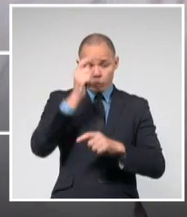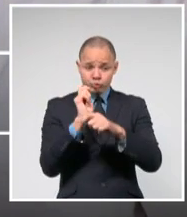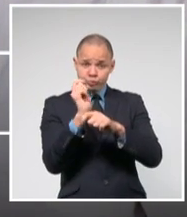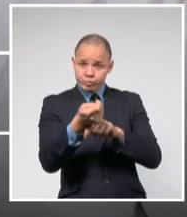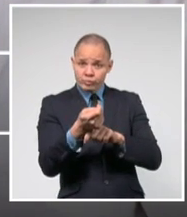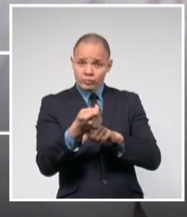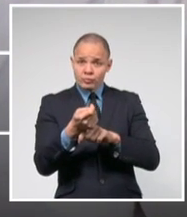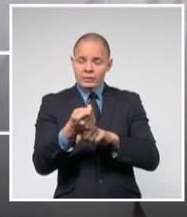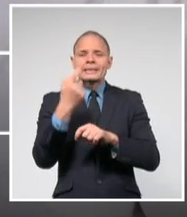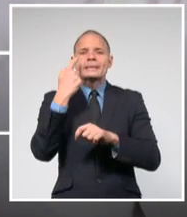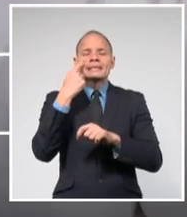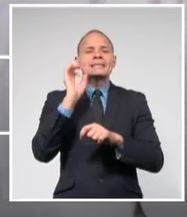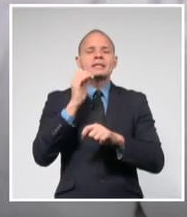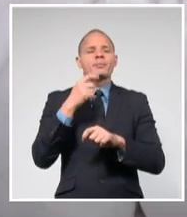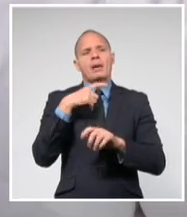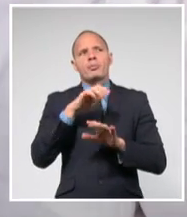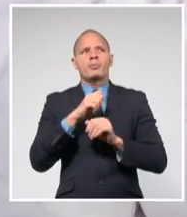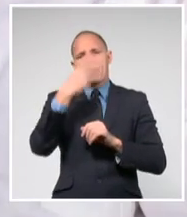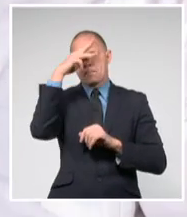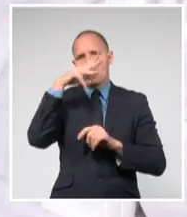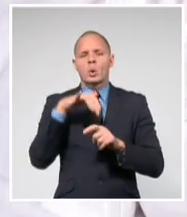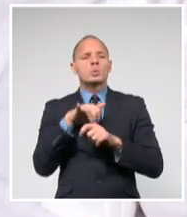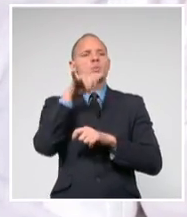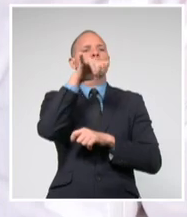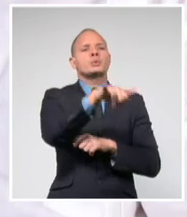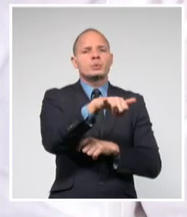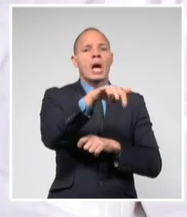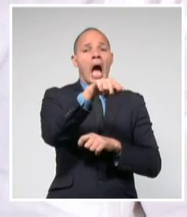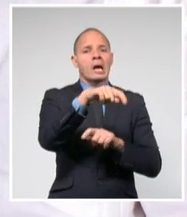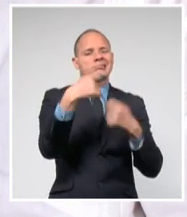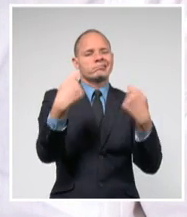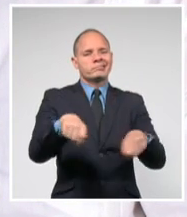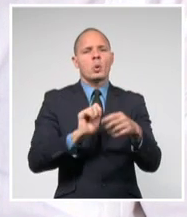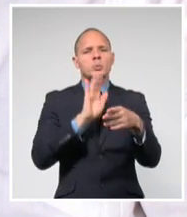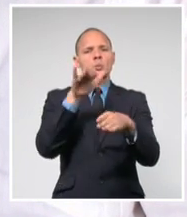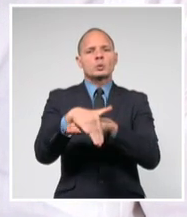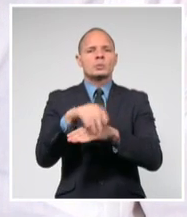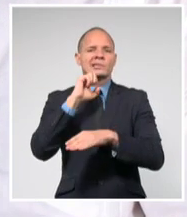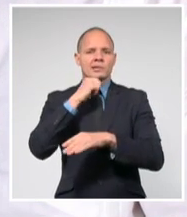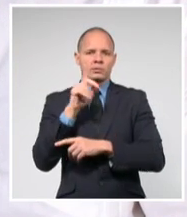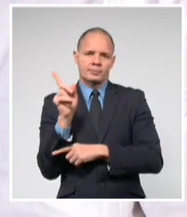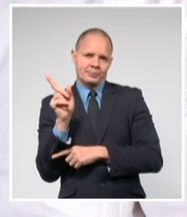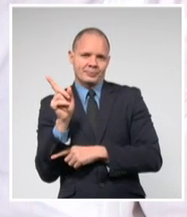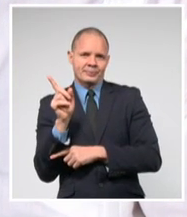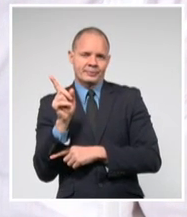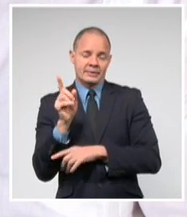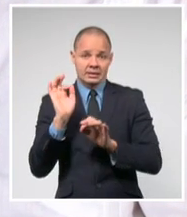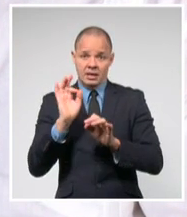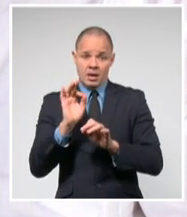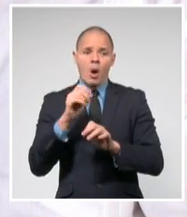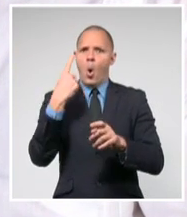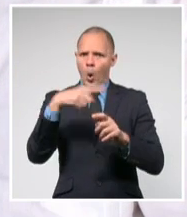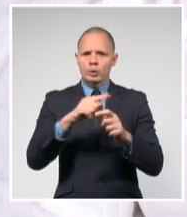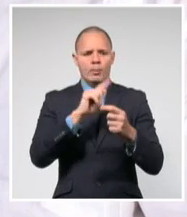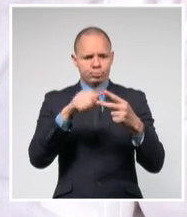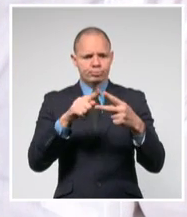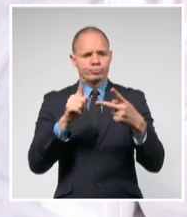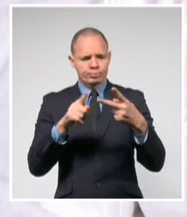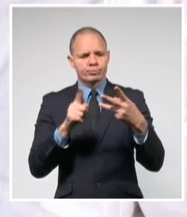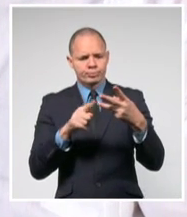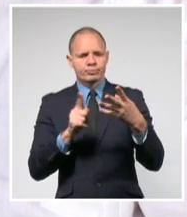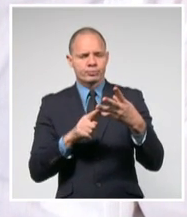circulaban a través de terceros países hacia la liga estadounidense. En ese momento surgió una